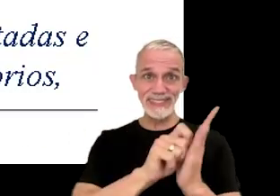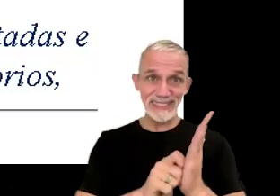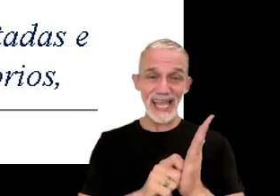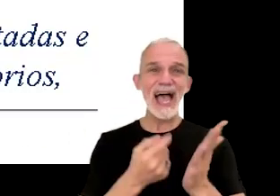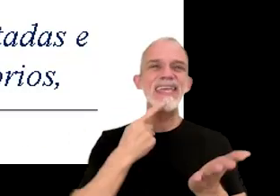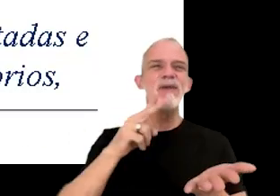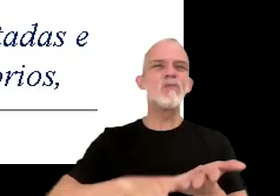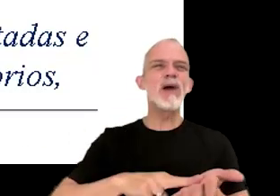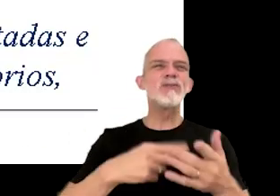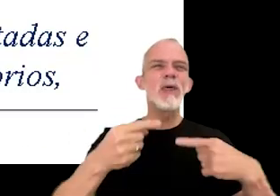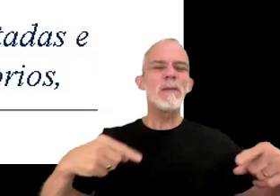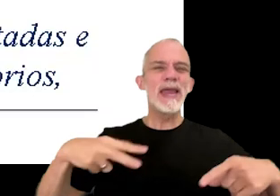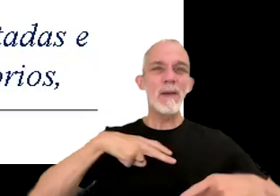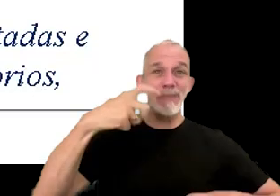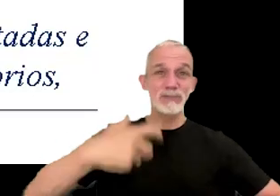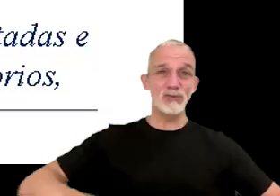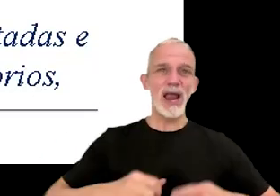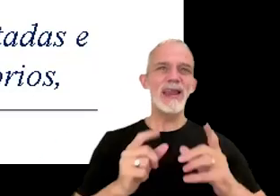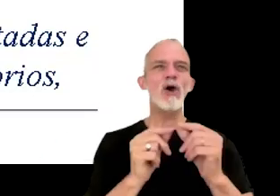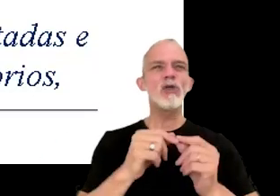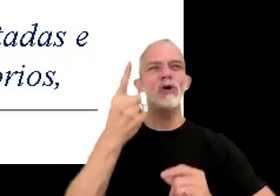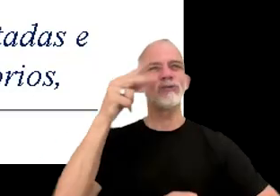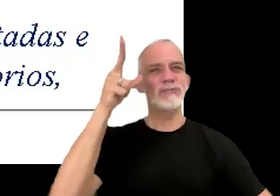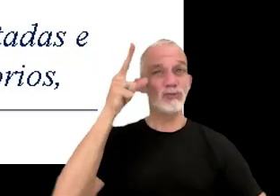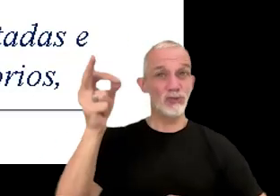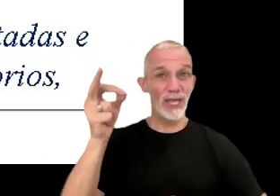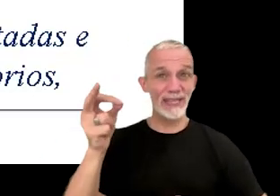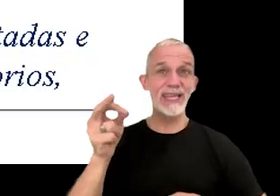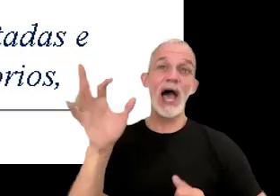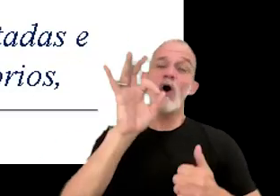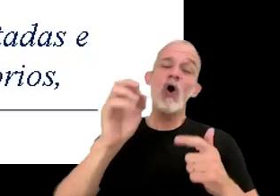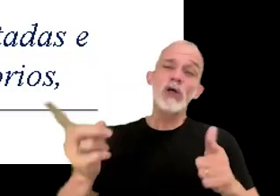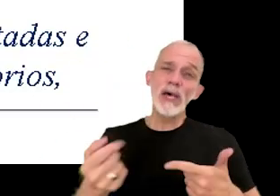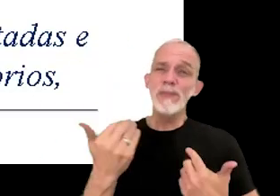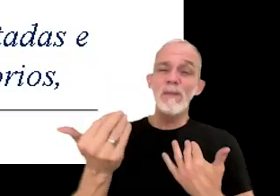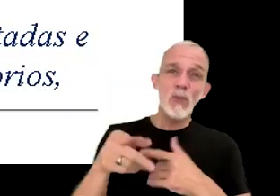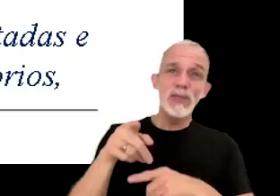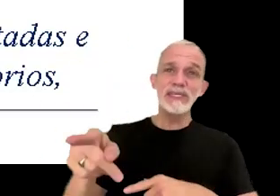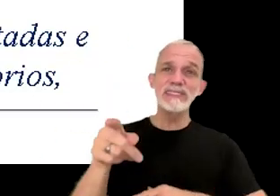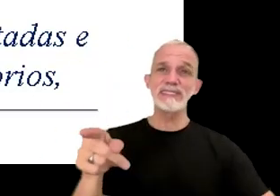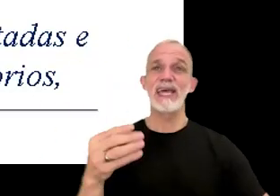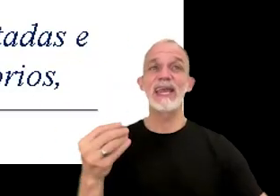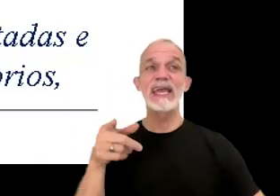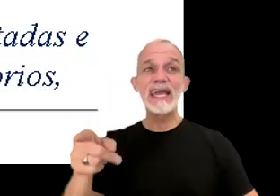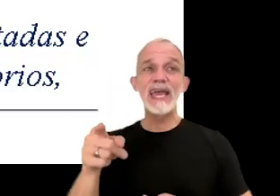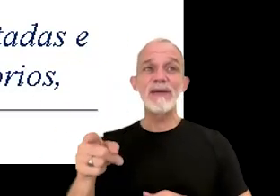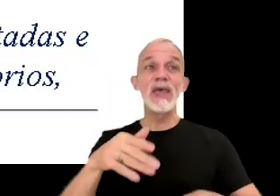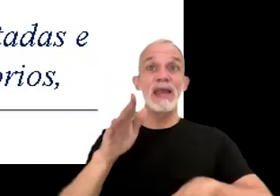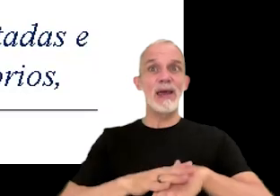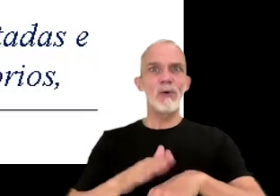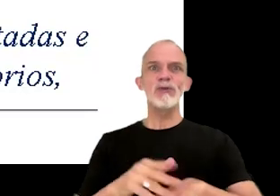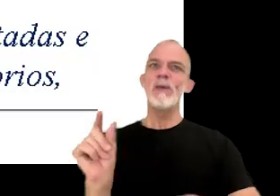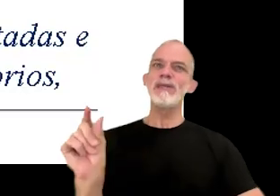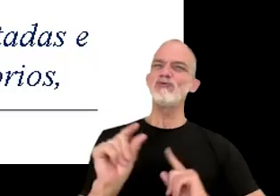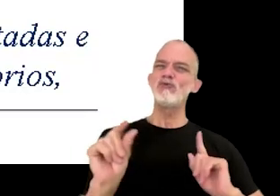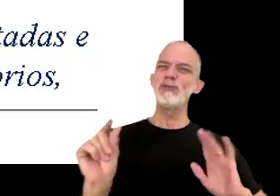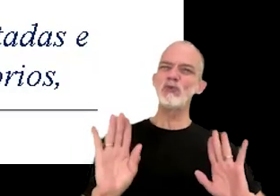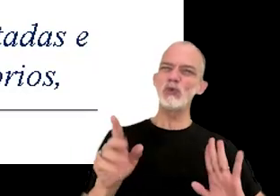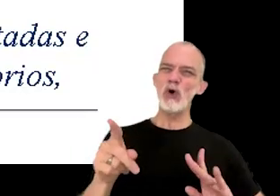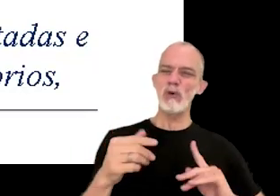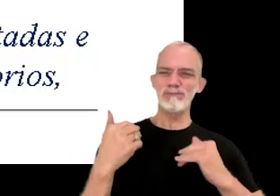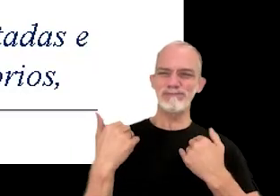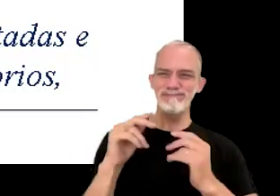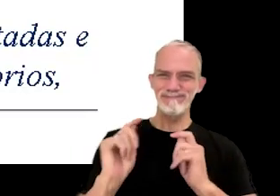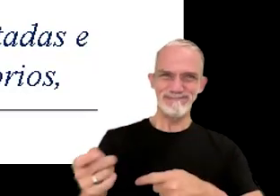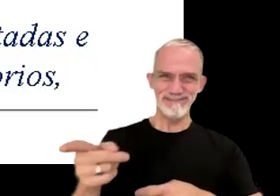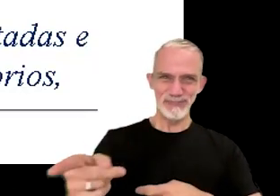sobre bienes personales, código 180, o en caso de que se trate de el responsable sustituto por acciones